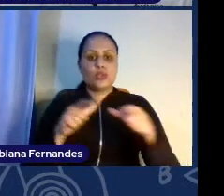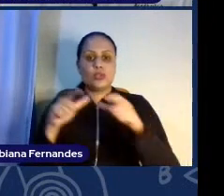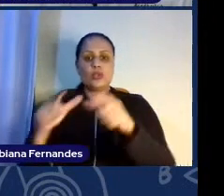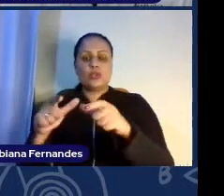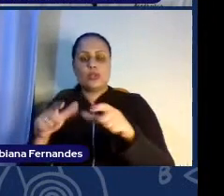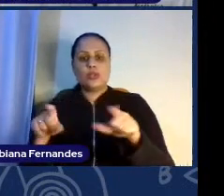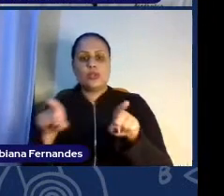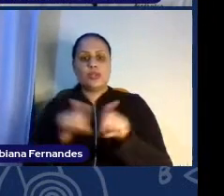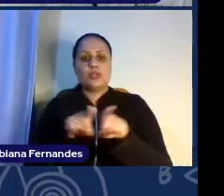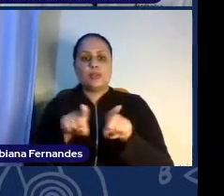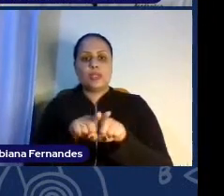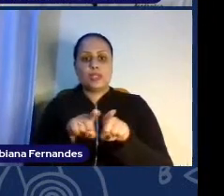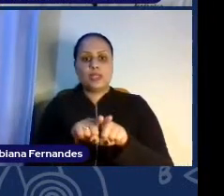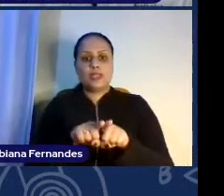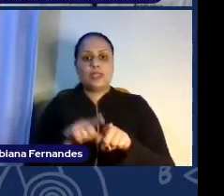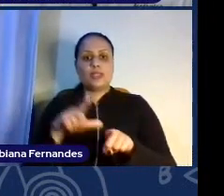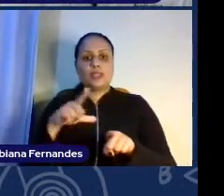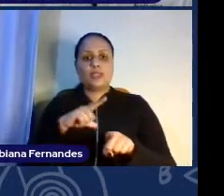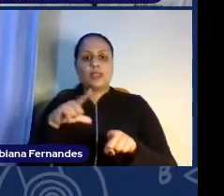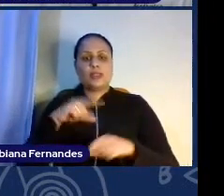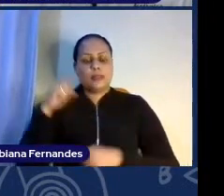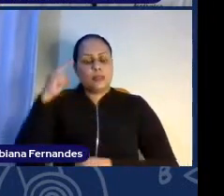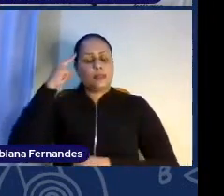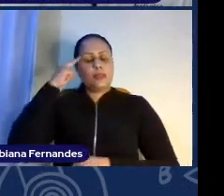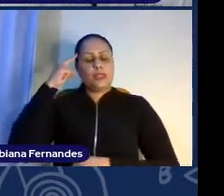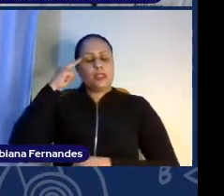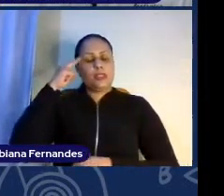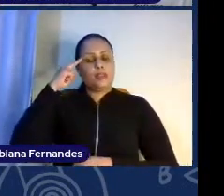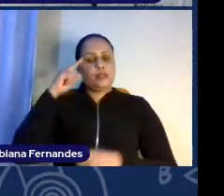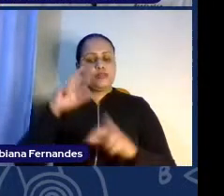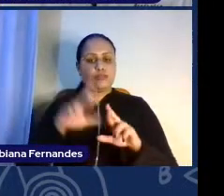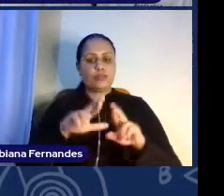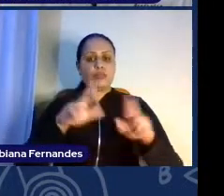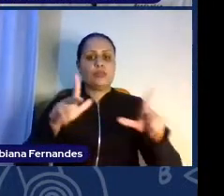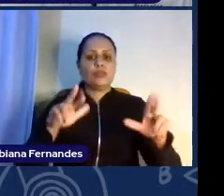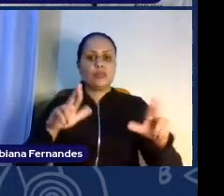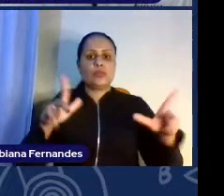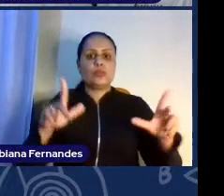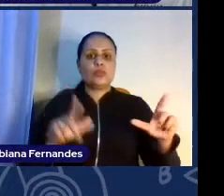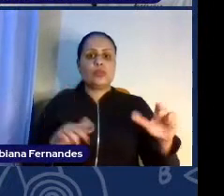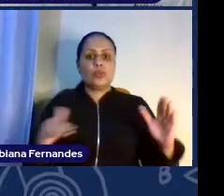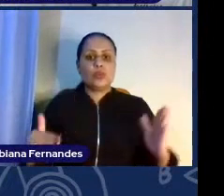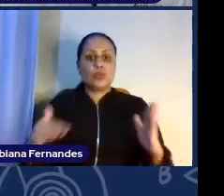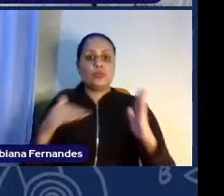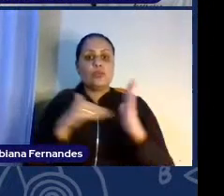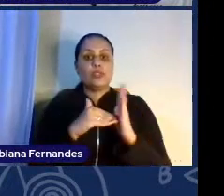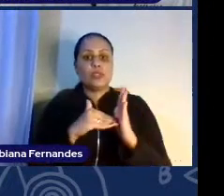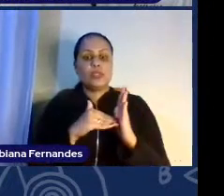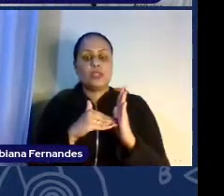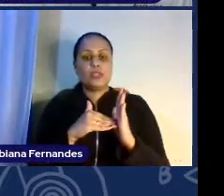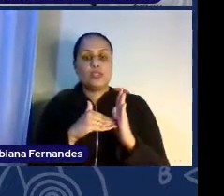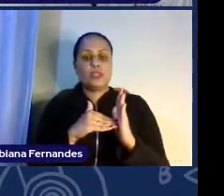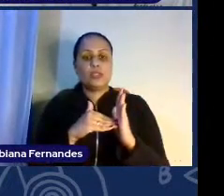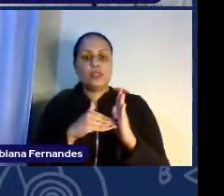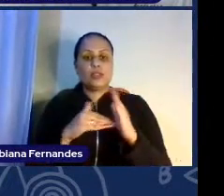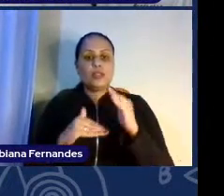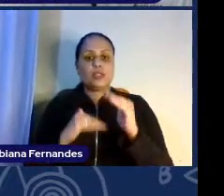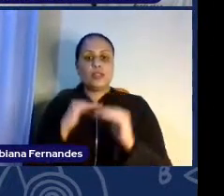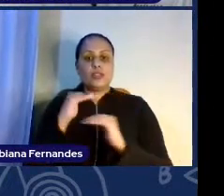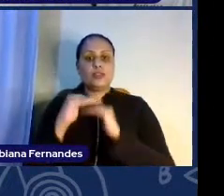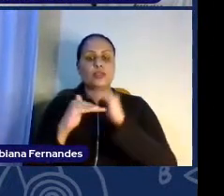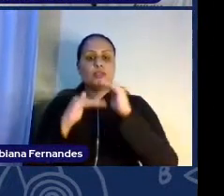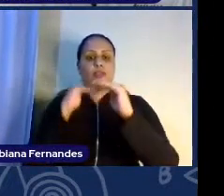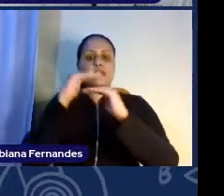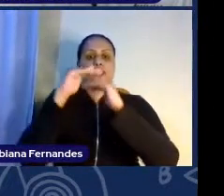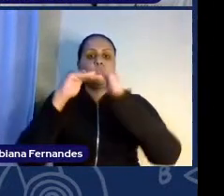Posteriormente, empiezan a diferenciarse para que finalmente maduren y den origen